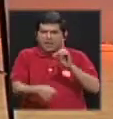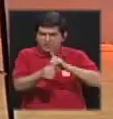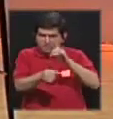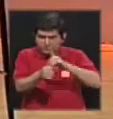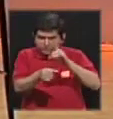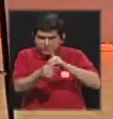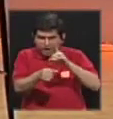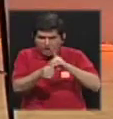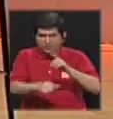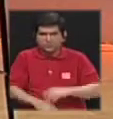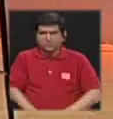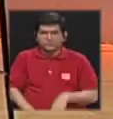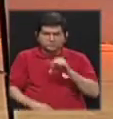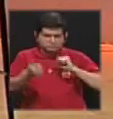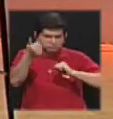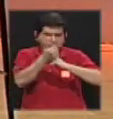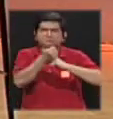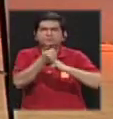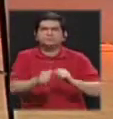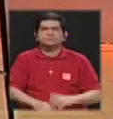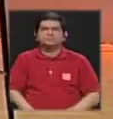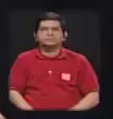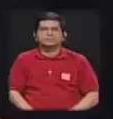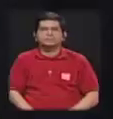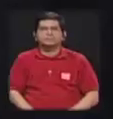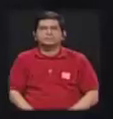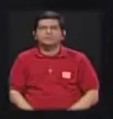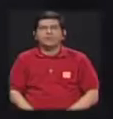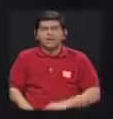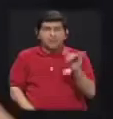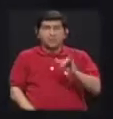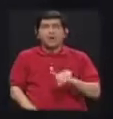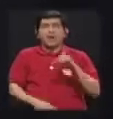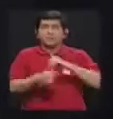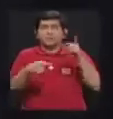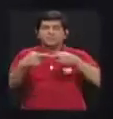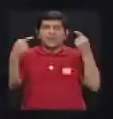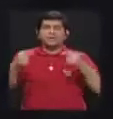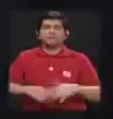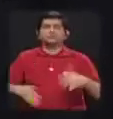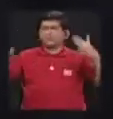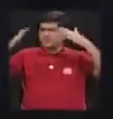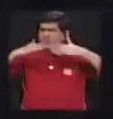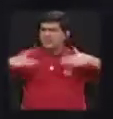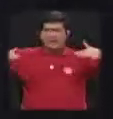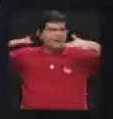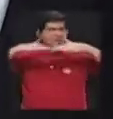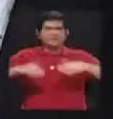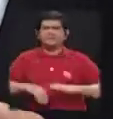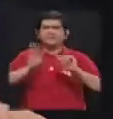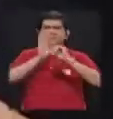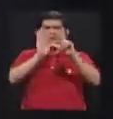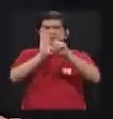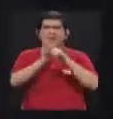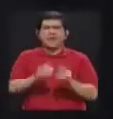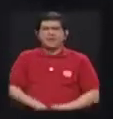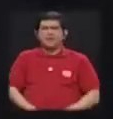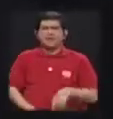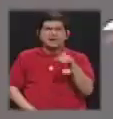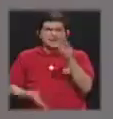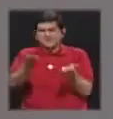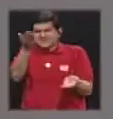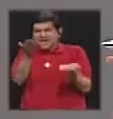diputados que lo apoyan, ¿verdad? ¿Cuál es incluso de la ¿cuál misma es oposición? El clima legislativo que siente y el balance de